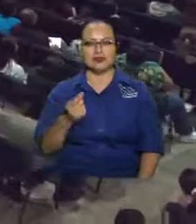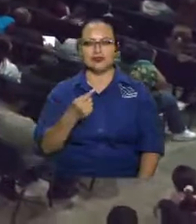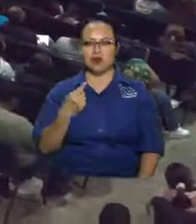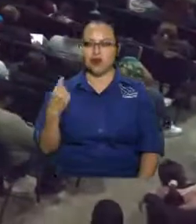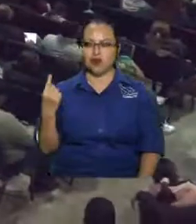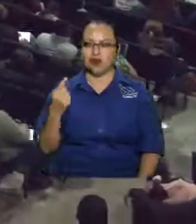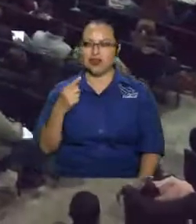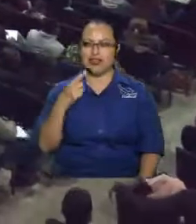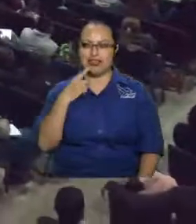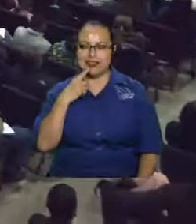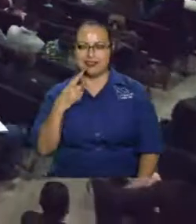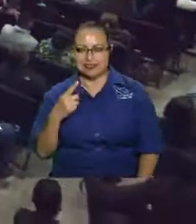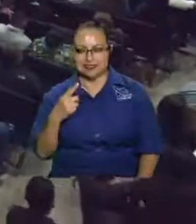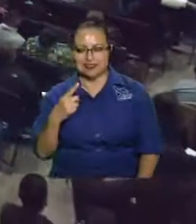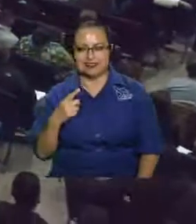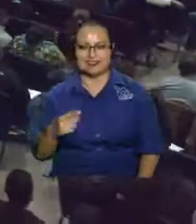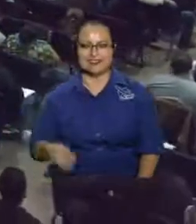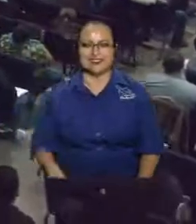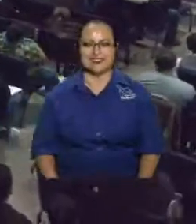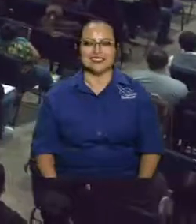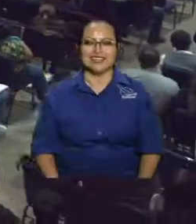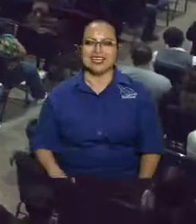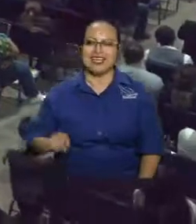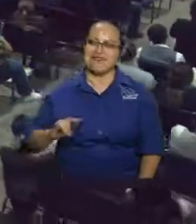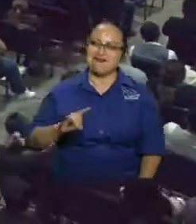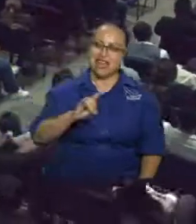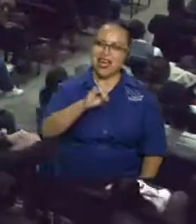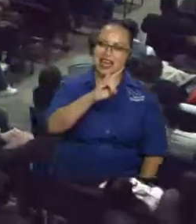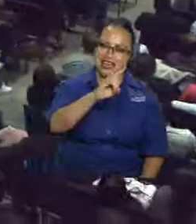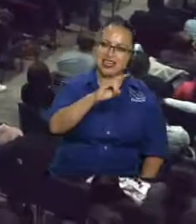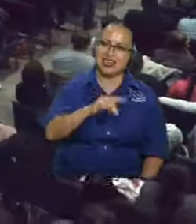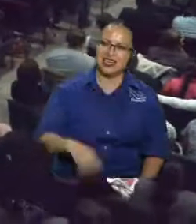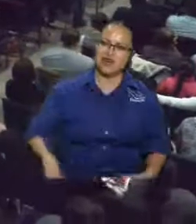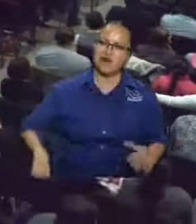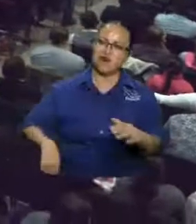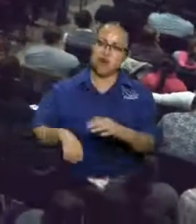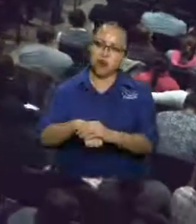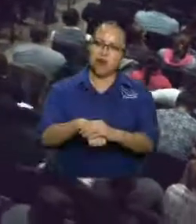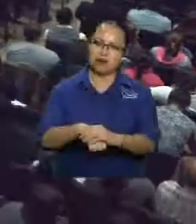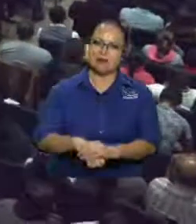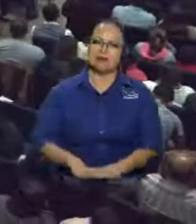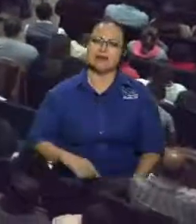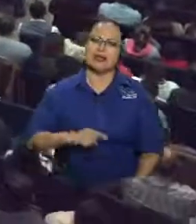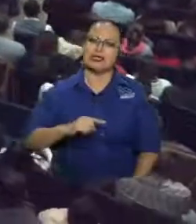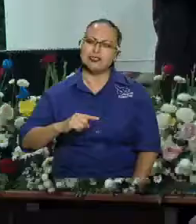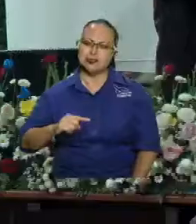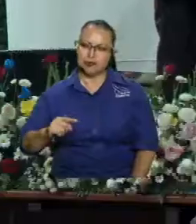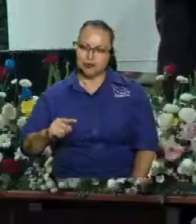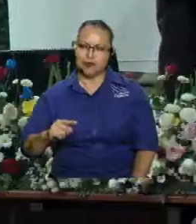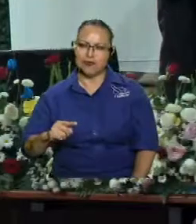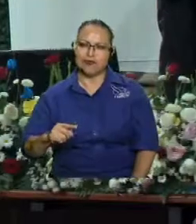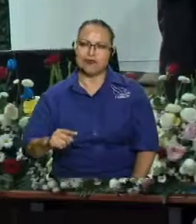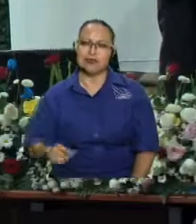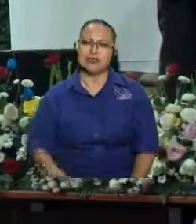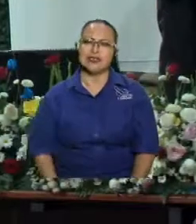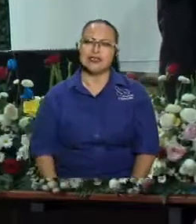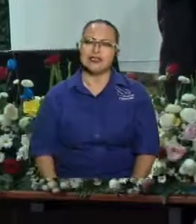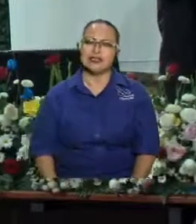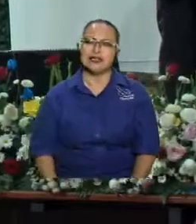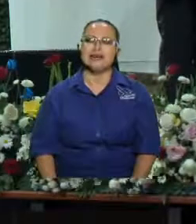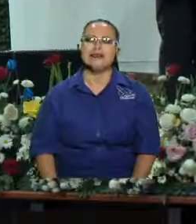Todo lo que ellos dicen, aquel quiere, ¿qué dijiste? Disneylandia, aquel quiere el partido. Y aquel,